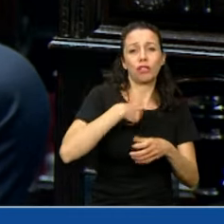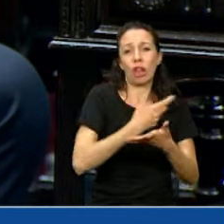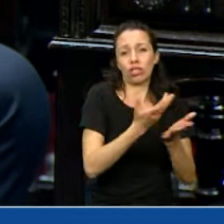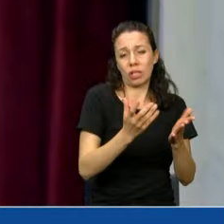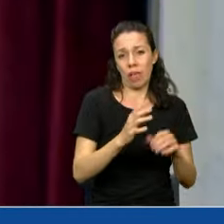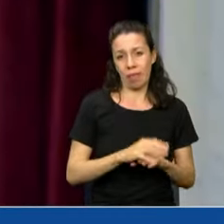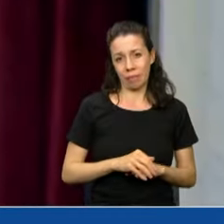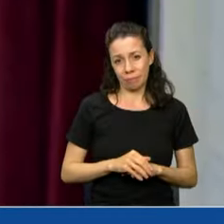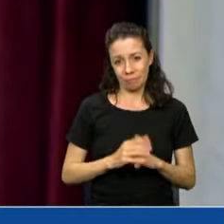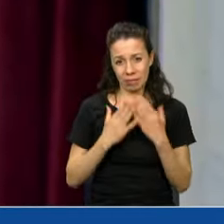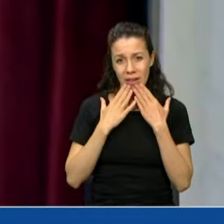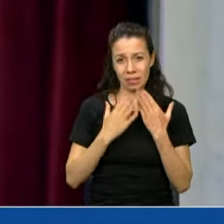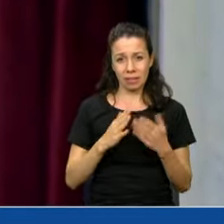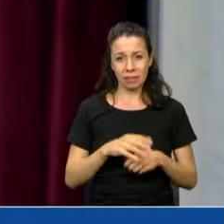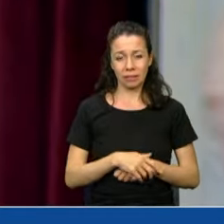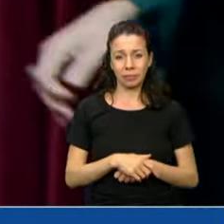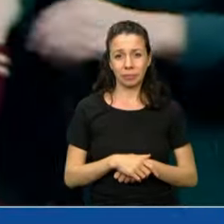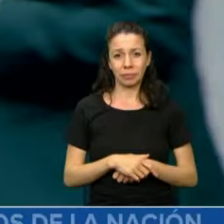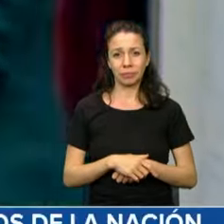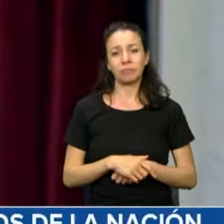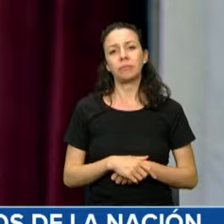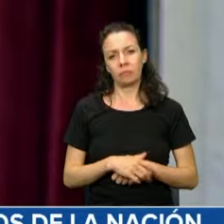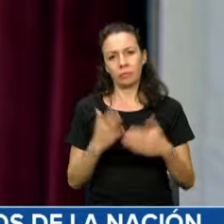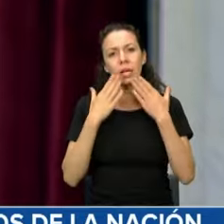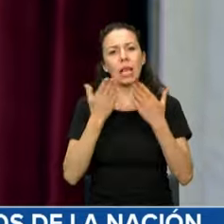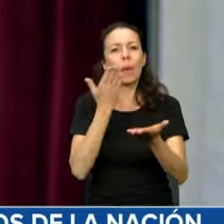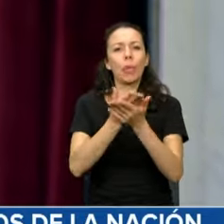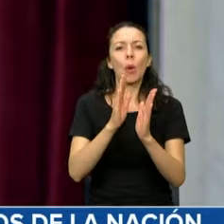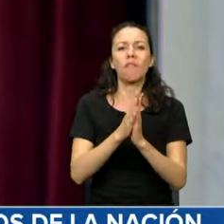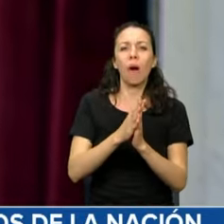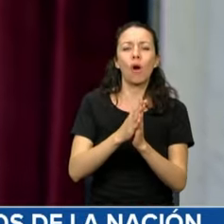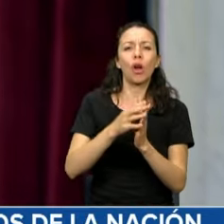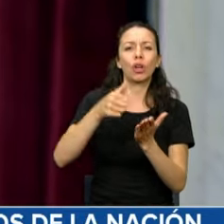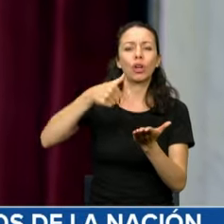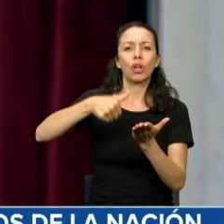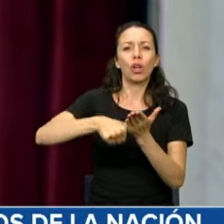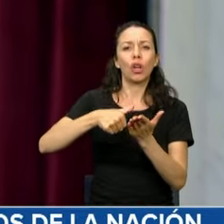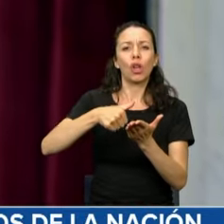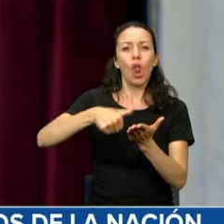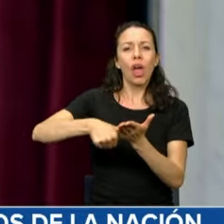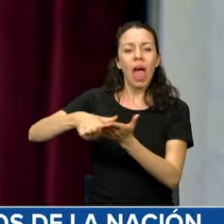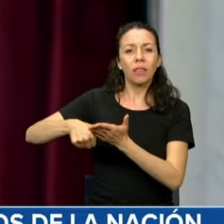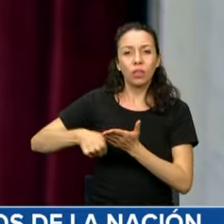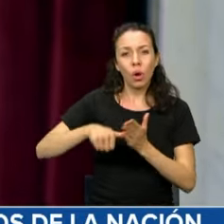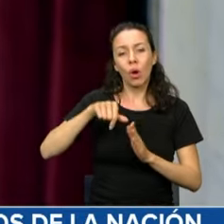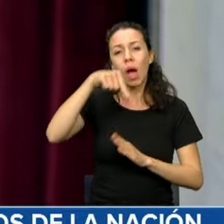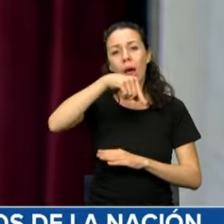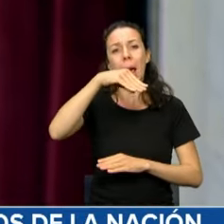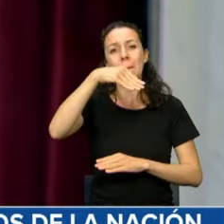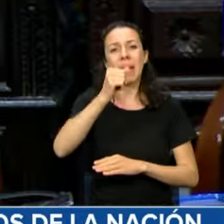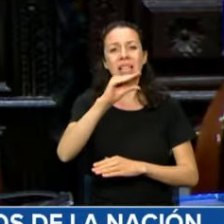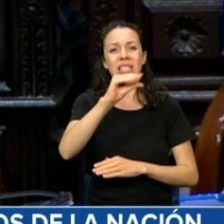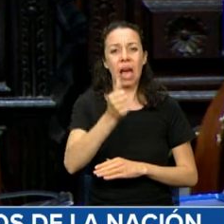gracias gracias diputada les pido que se vayan loando la última oradora la diputada Mónica